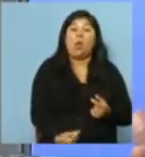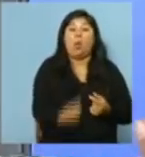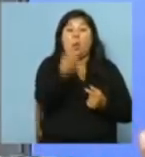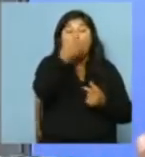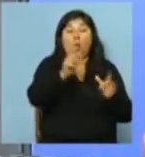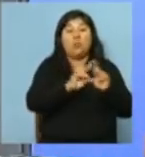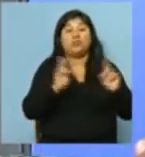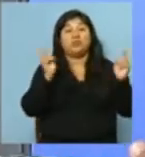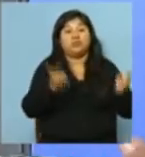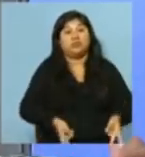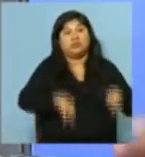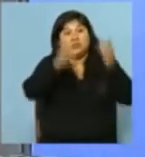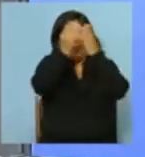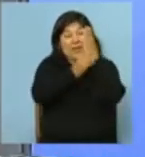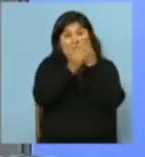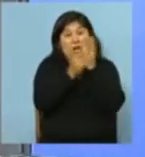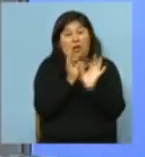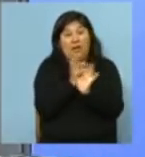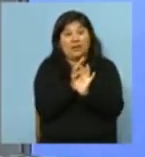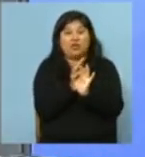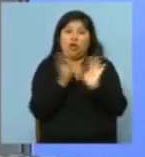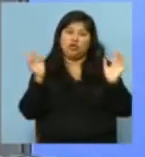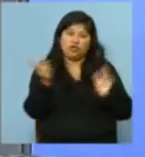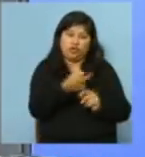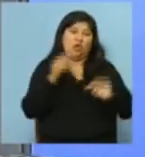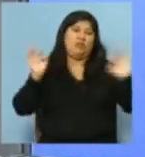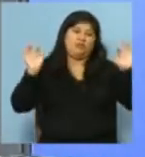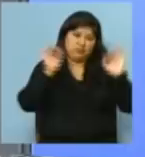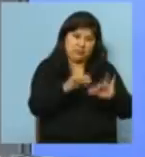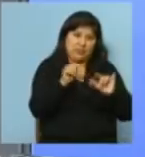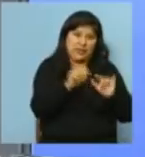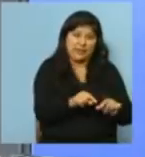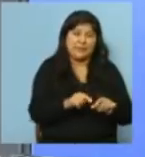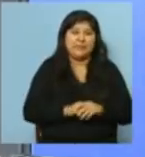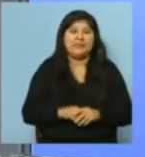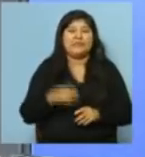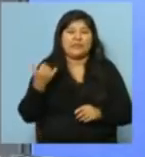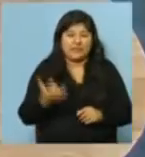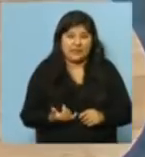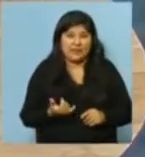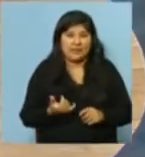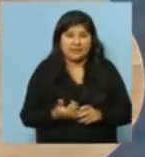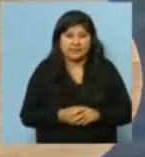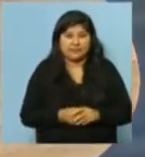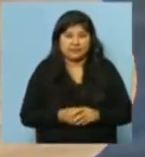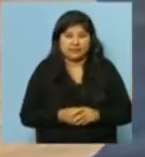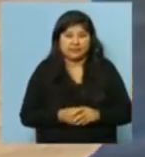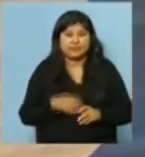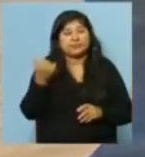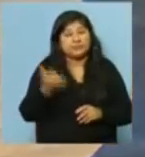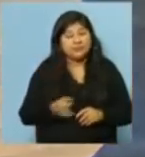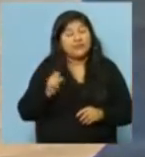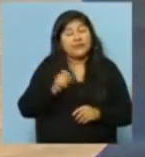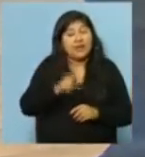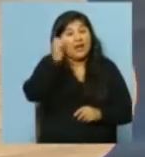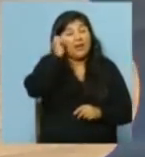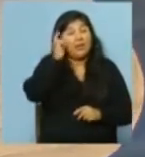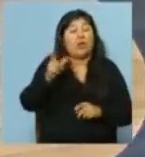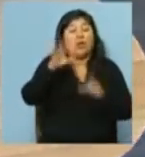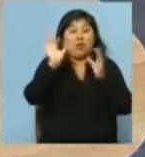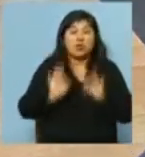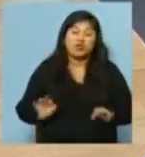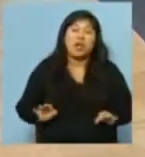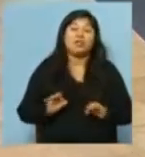ministerio que era el edificio para Ministerio de Educación tuvo este yo creo en lo que hace a la planificación de nuestra